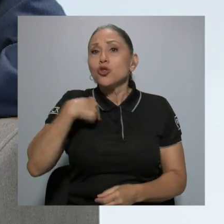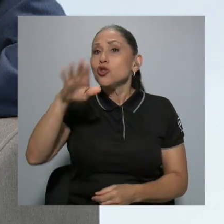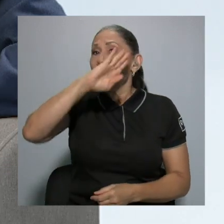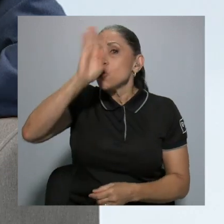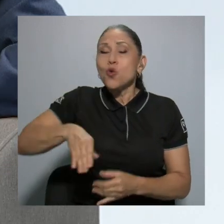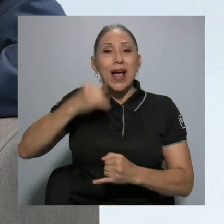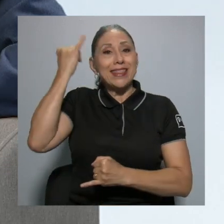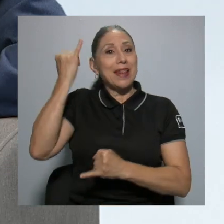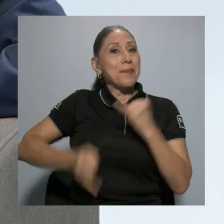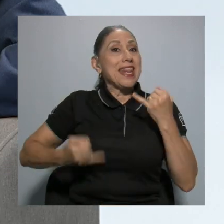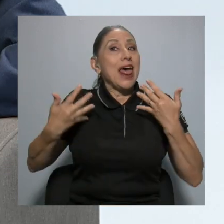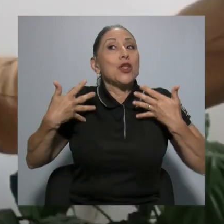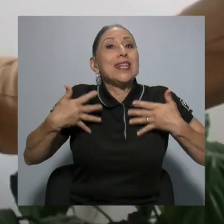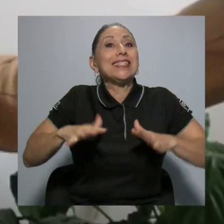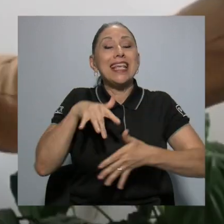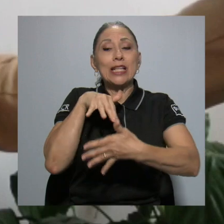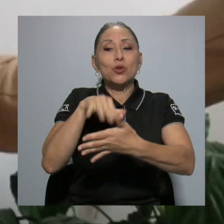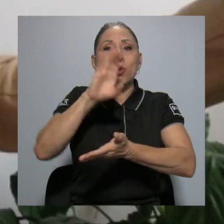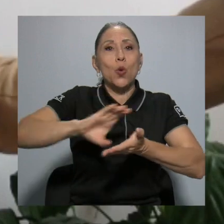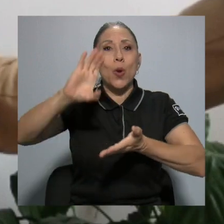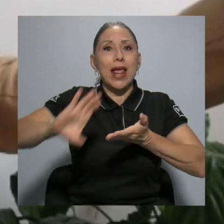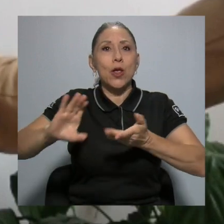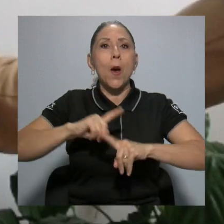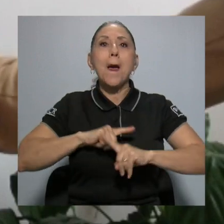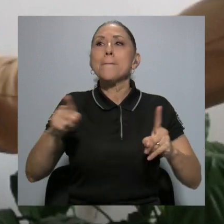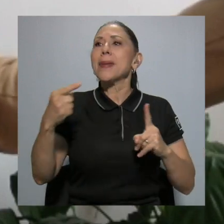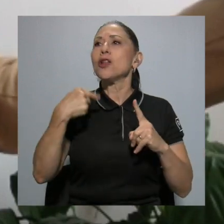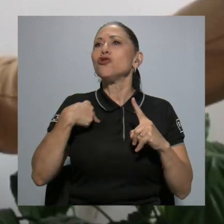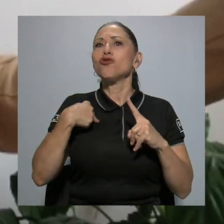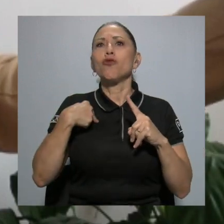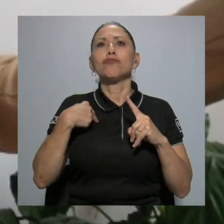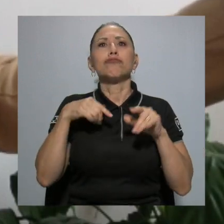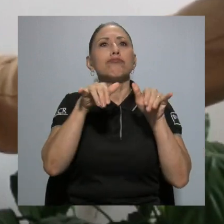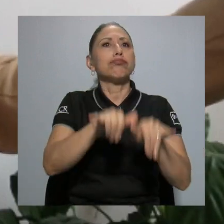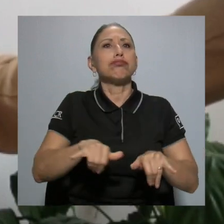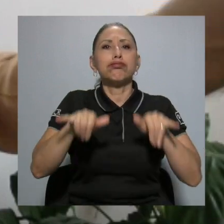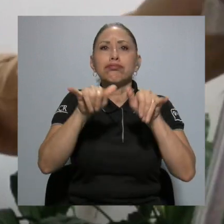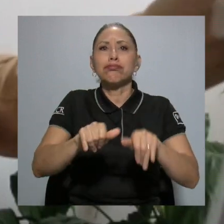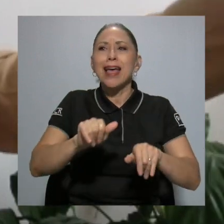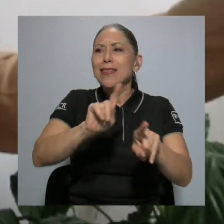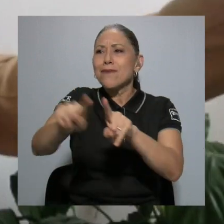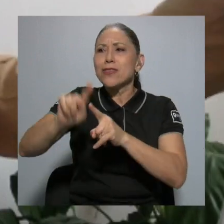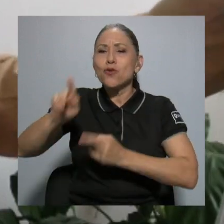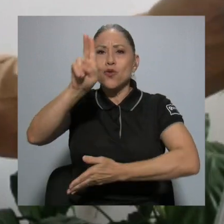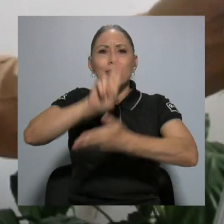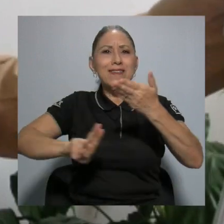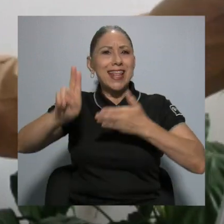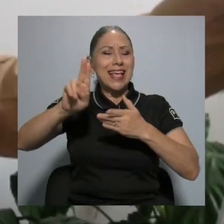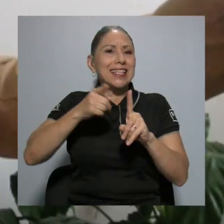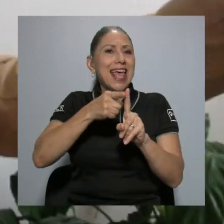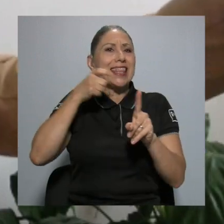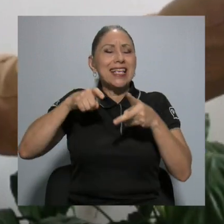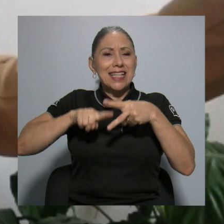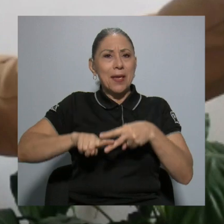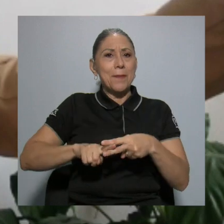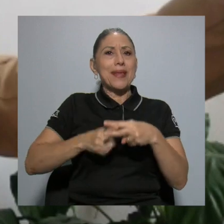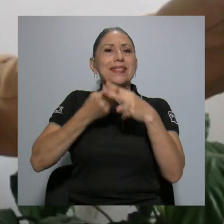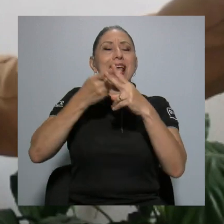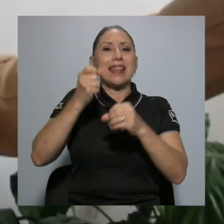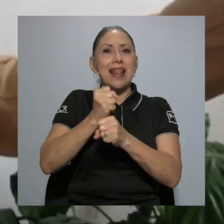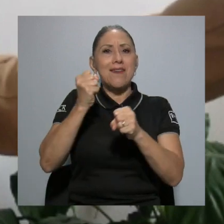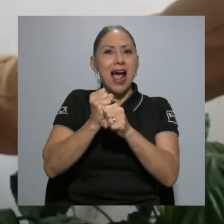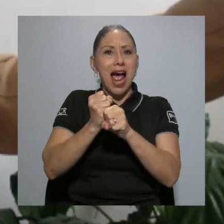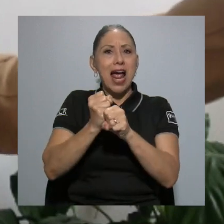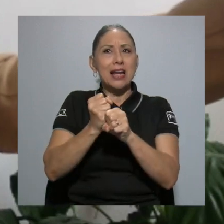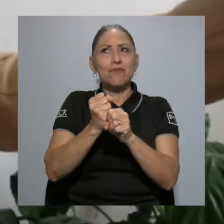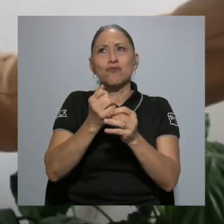Mira, yo nunca he terminado ni siquiera el colegio, pero vivo en universidades desde que empecé a trabajar con ellas desde que